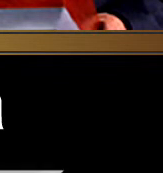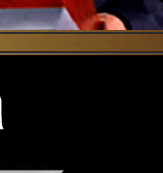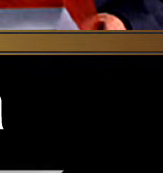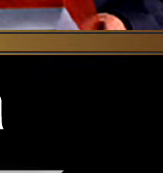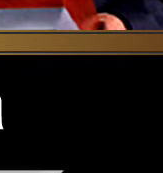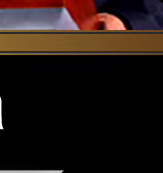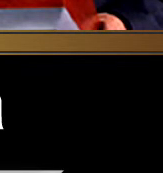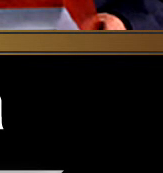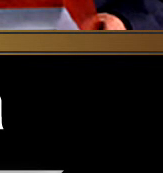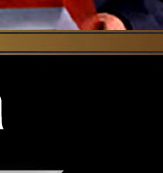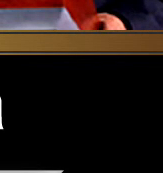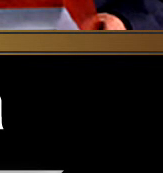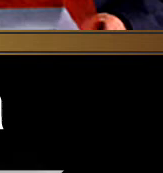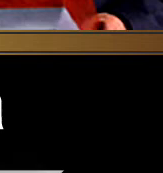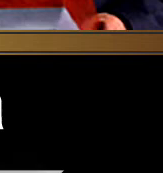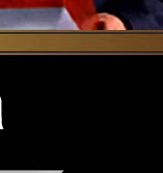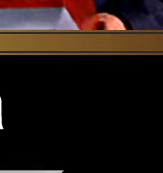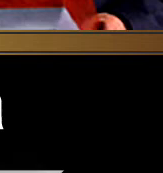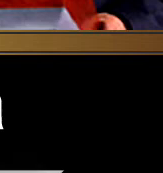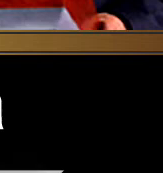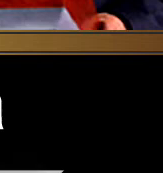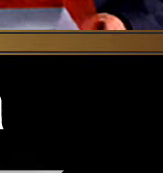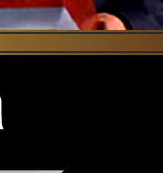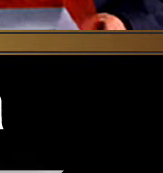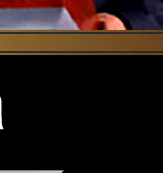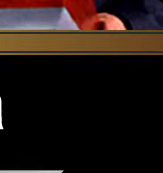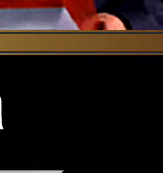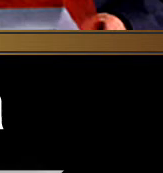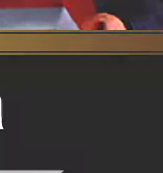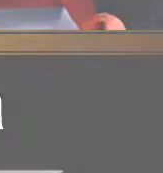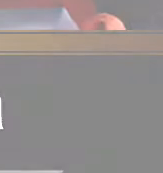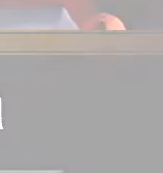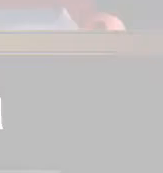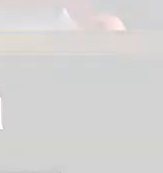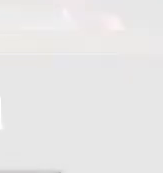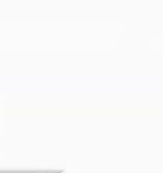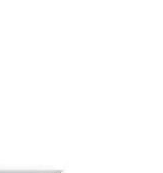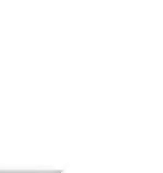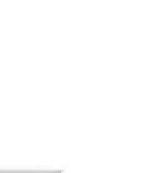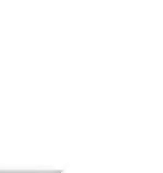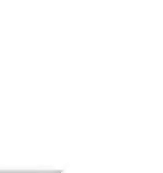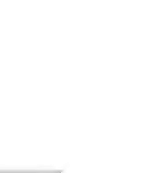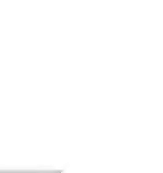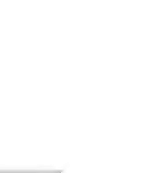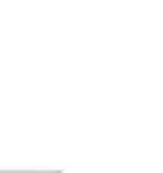Ya estás informado. No olvides darle like a este video, comparte y suscríbete a Escucha Diario.